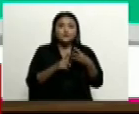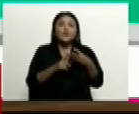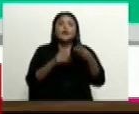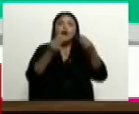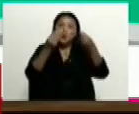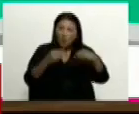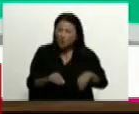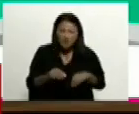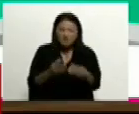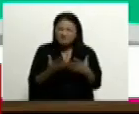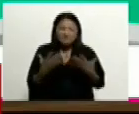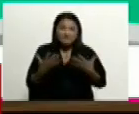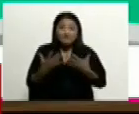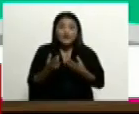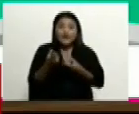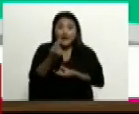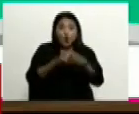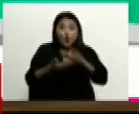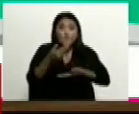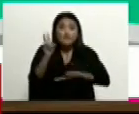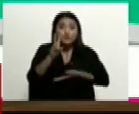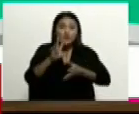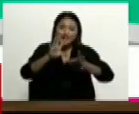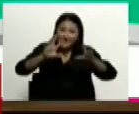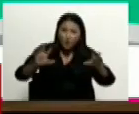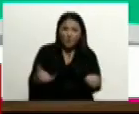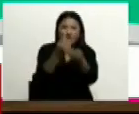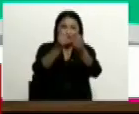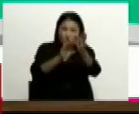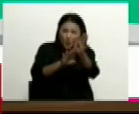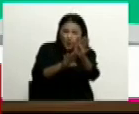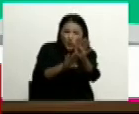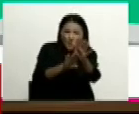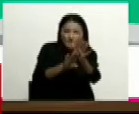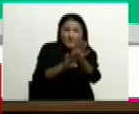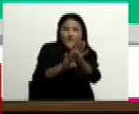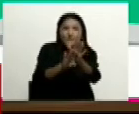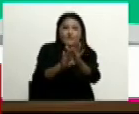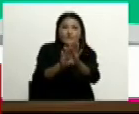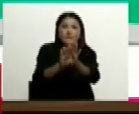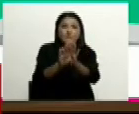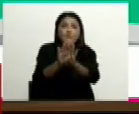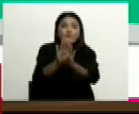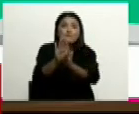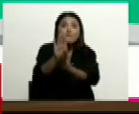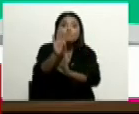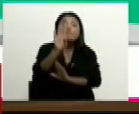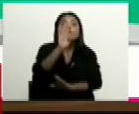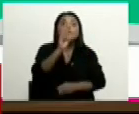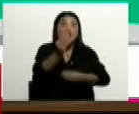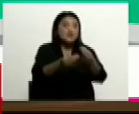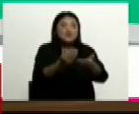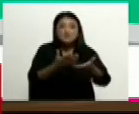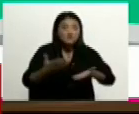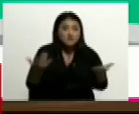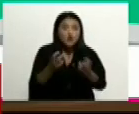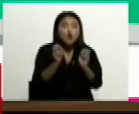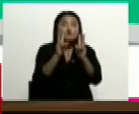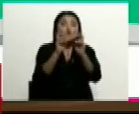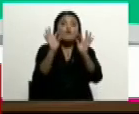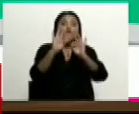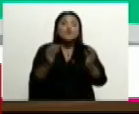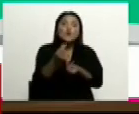de la recuperación económica de Venezuela, de la construcción de un nuevo modelo económico